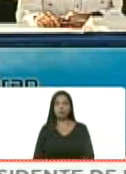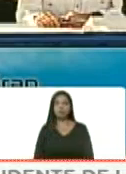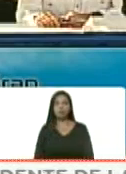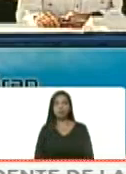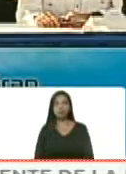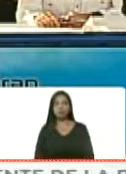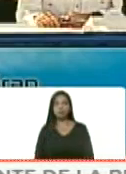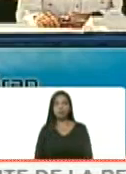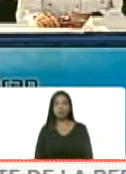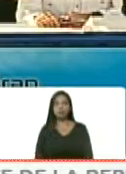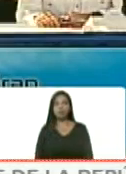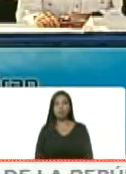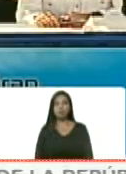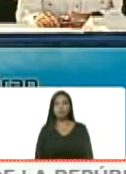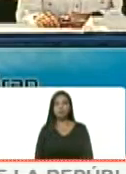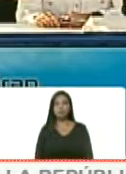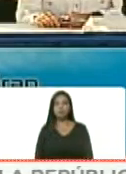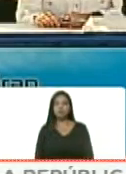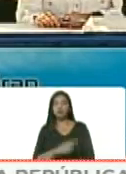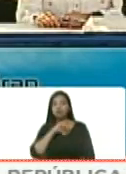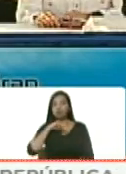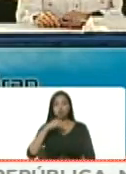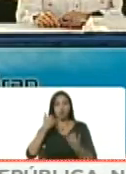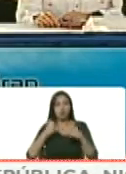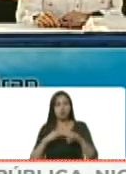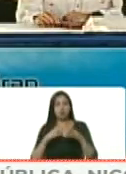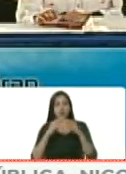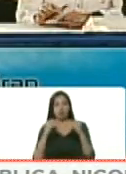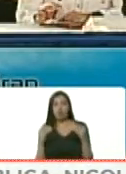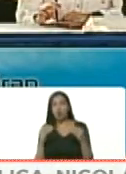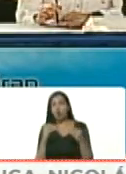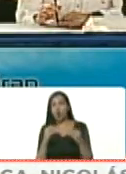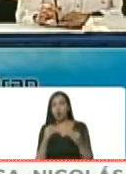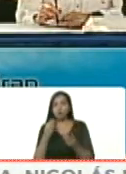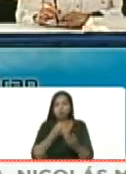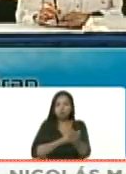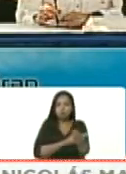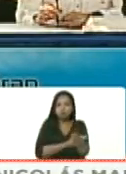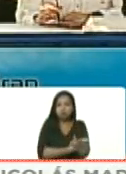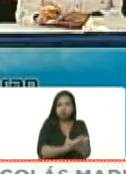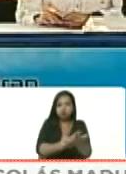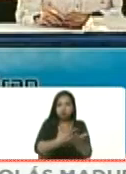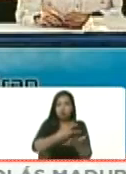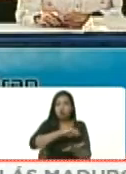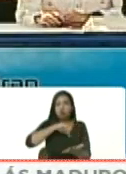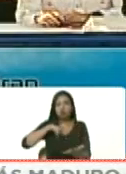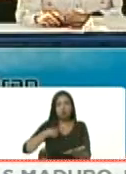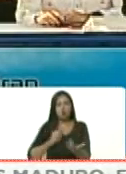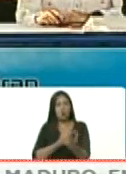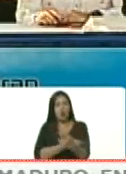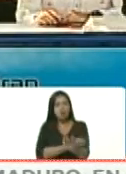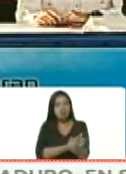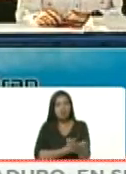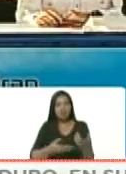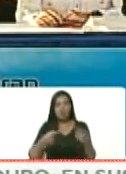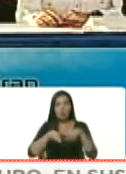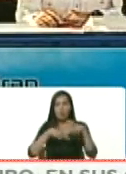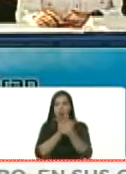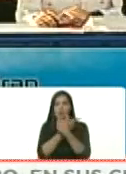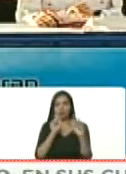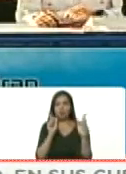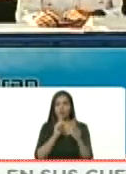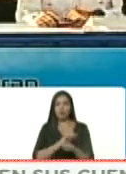Ponte. Somos los hijos, en estas venas que tenemos aquí, corre sangre de los